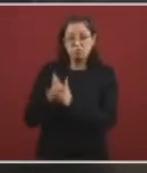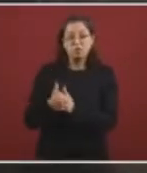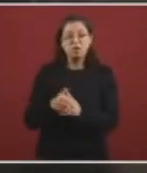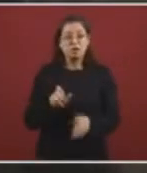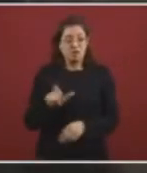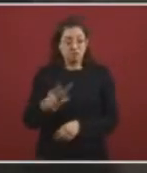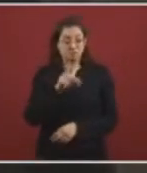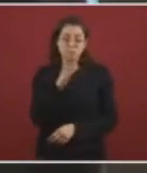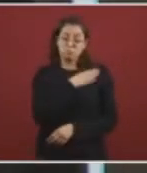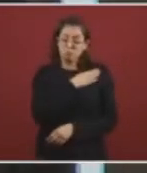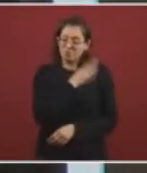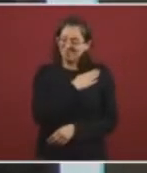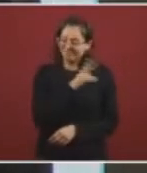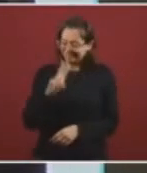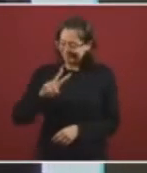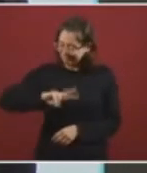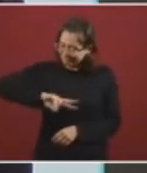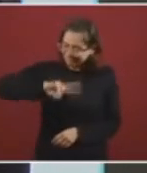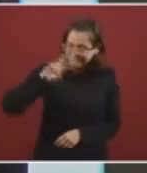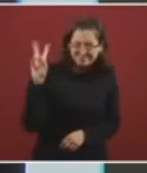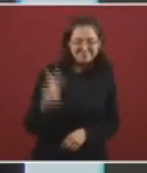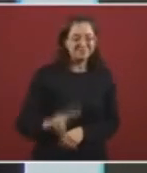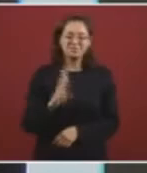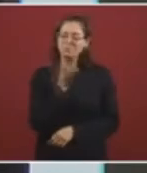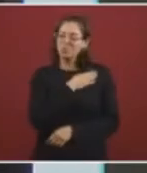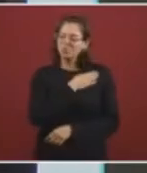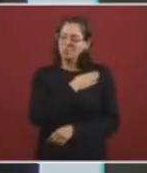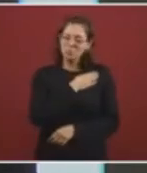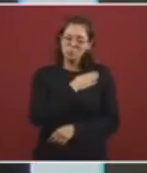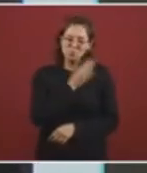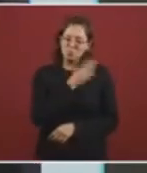que sin duda lo era, un hombre bueno,